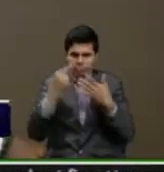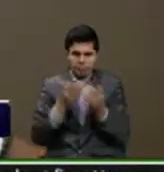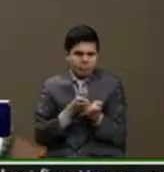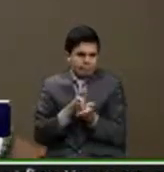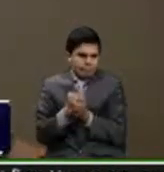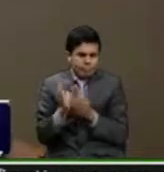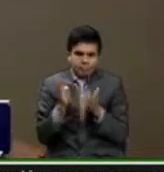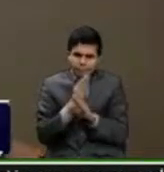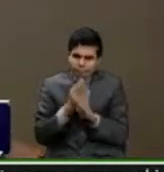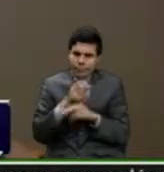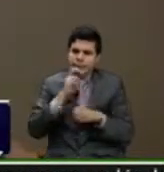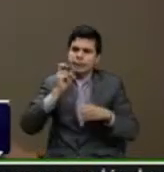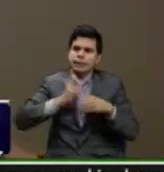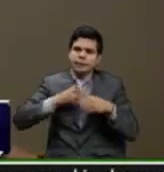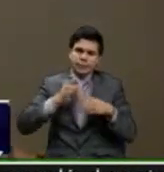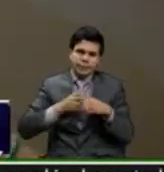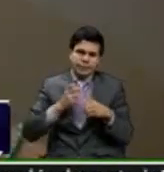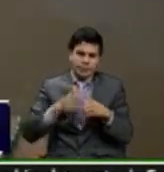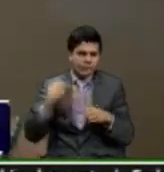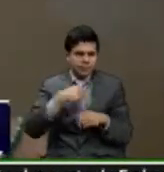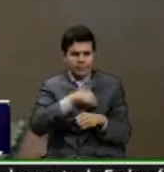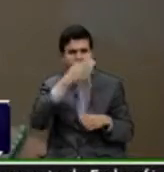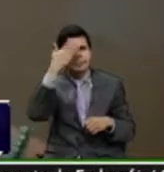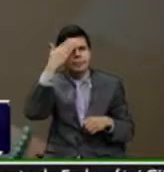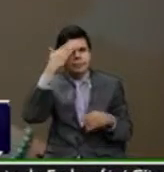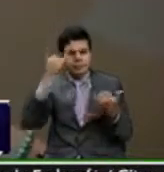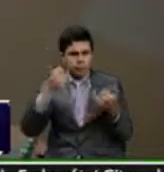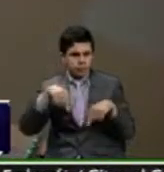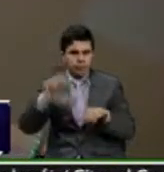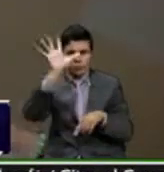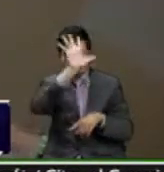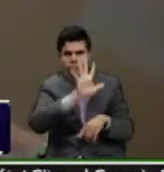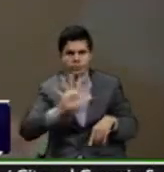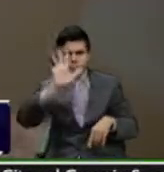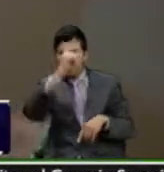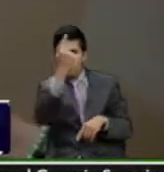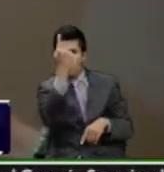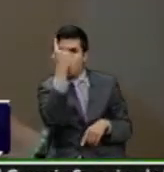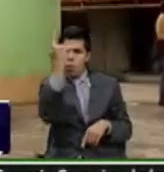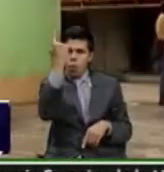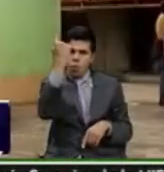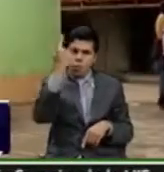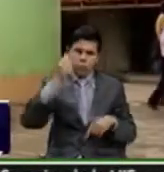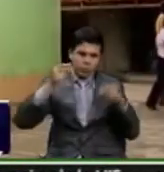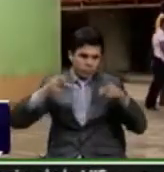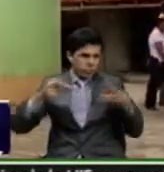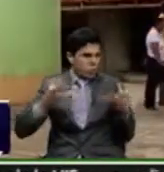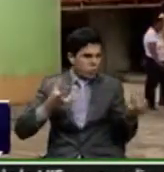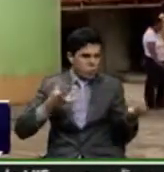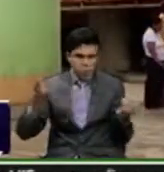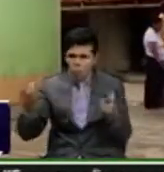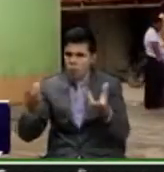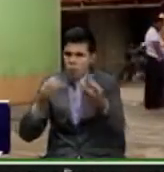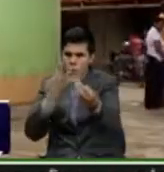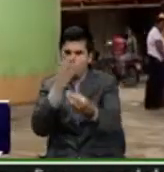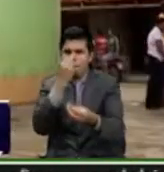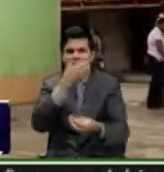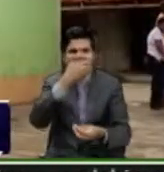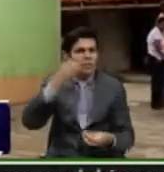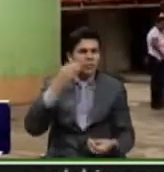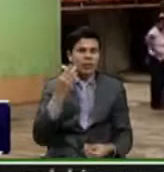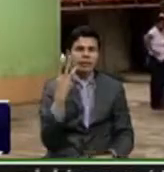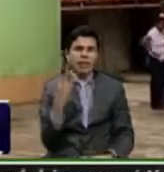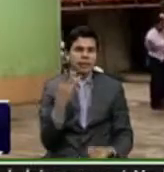continua, entendiendo que aquí es el único departamento donde hay presencia de las tres organizaciones guerrilleras.